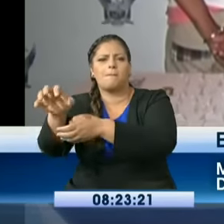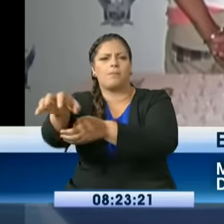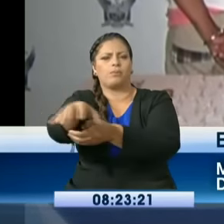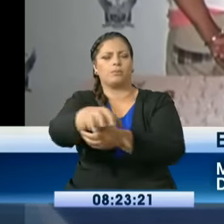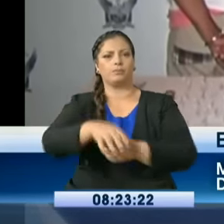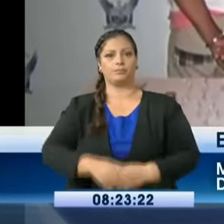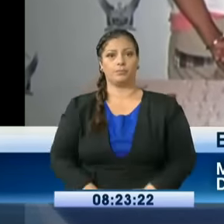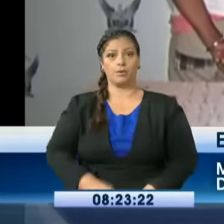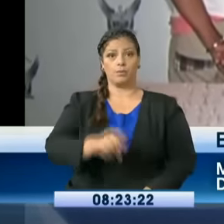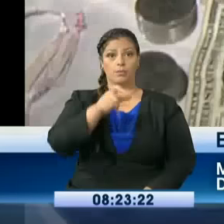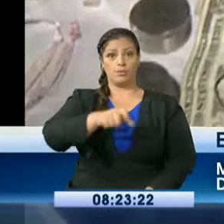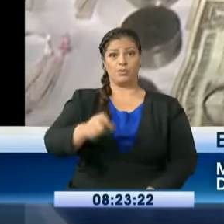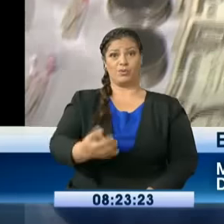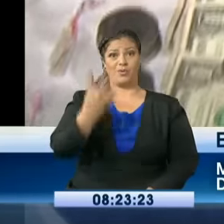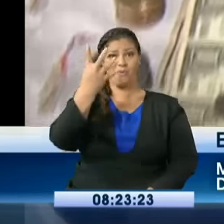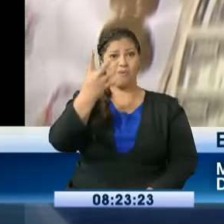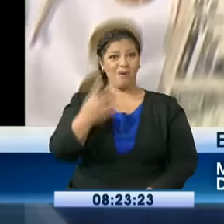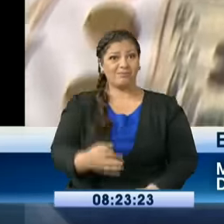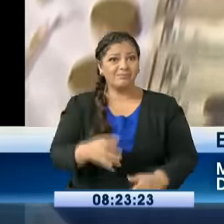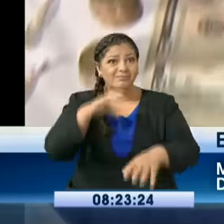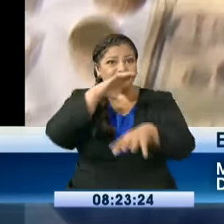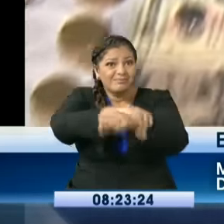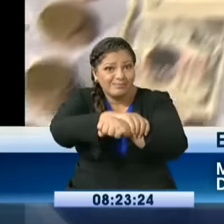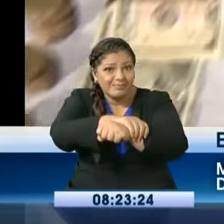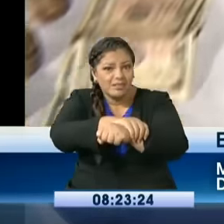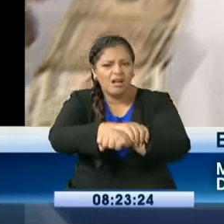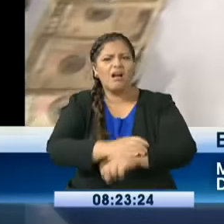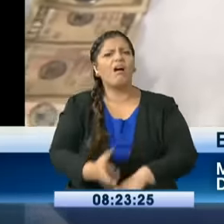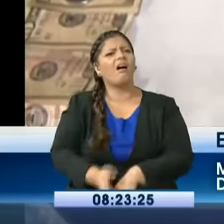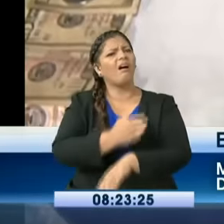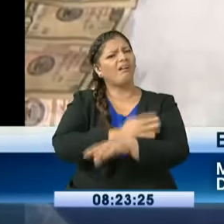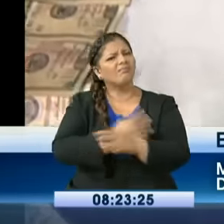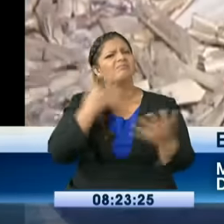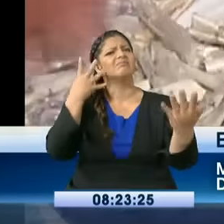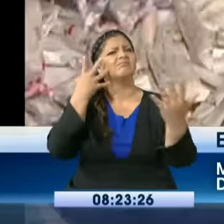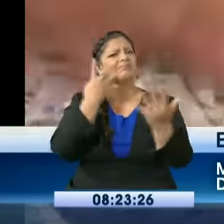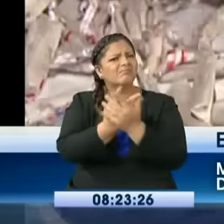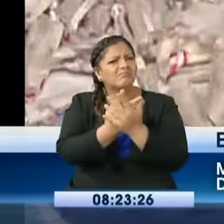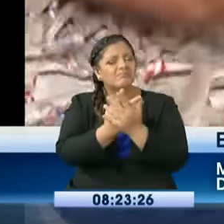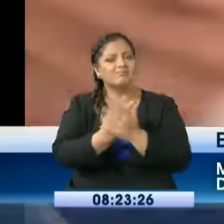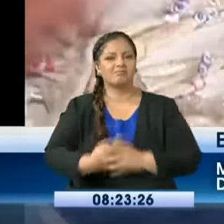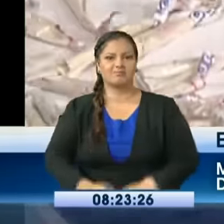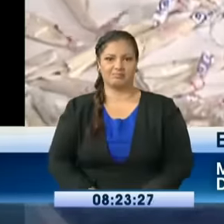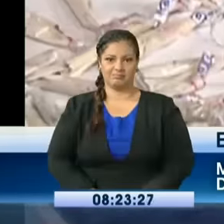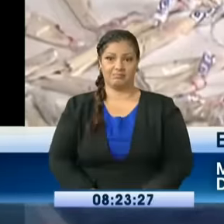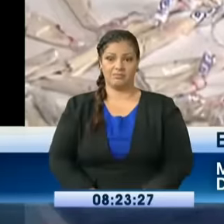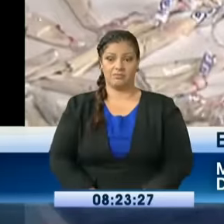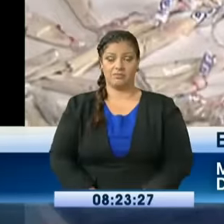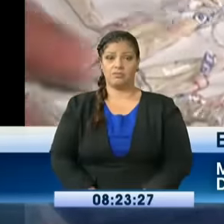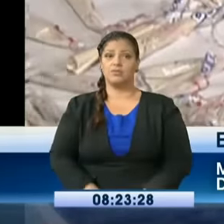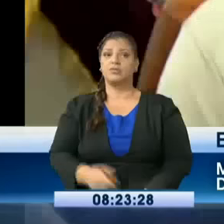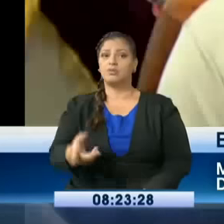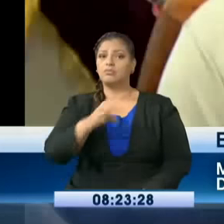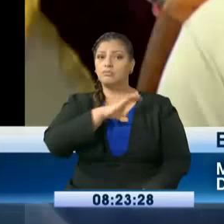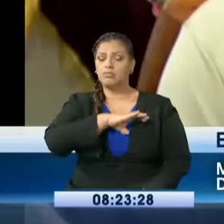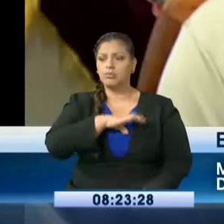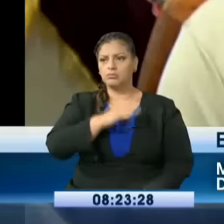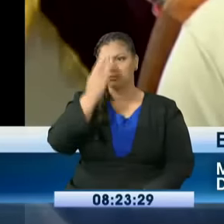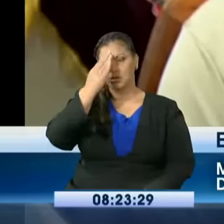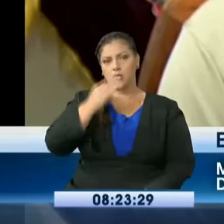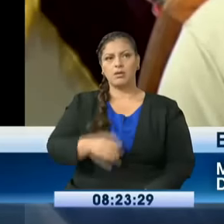registran antecedentes penales. El operativo se realizó gracias a denuncias al 1-800-DROGA.